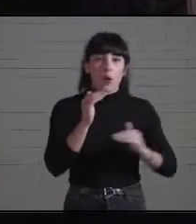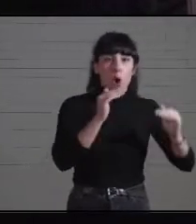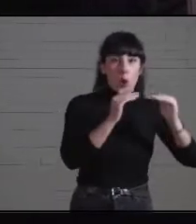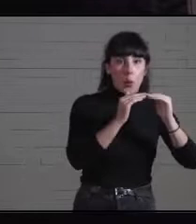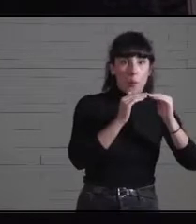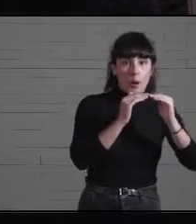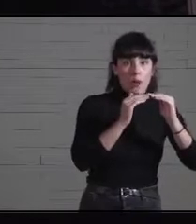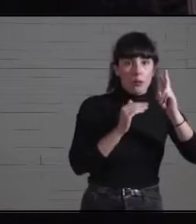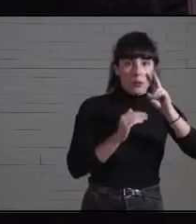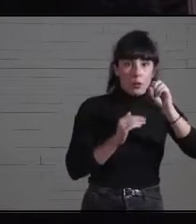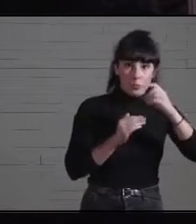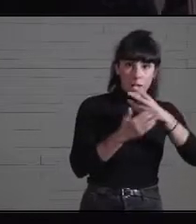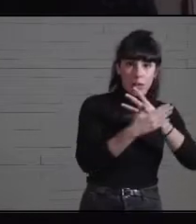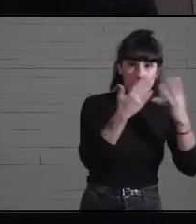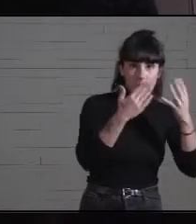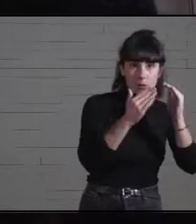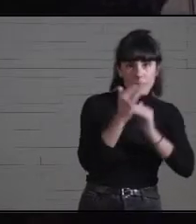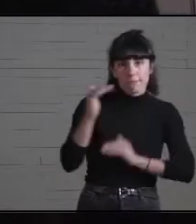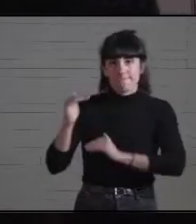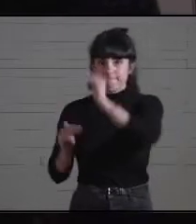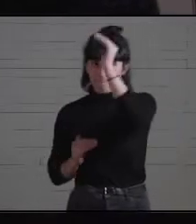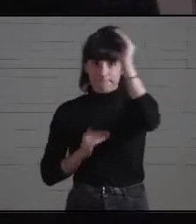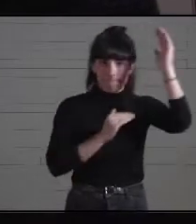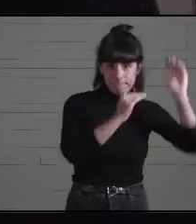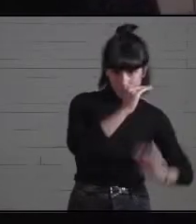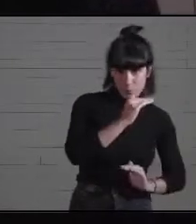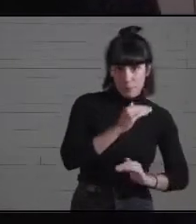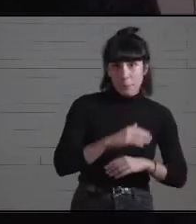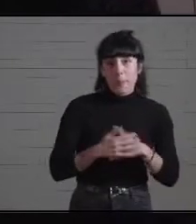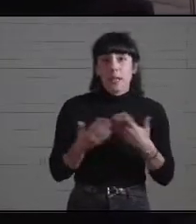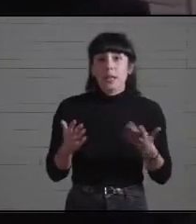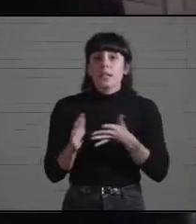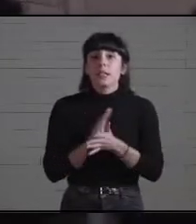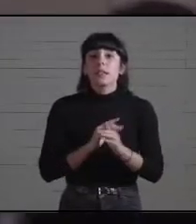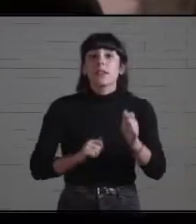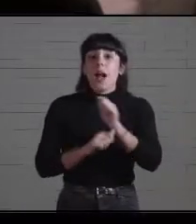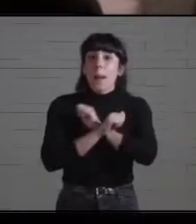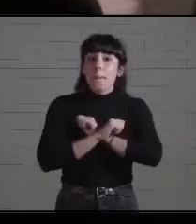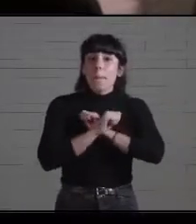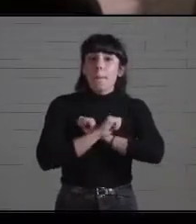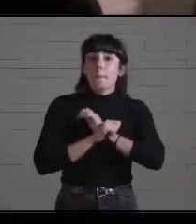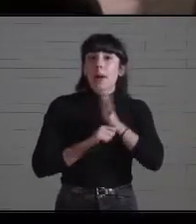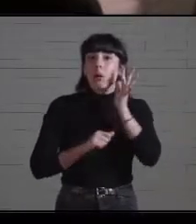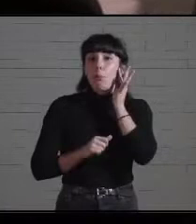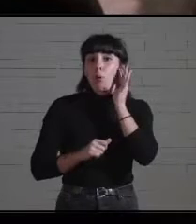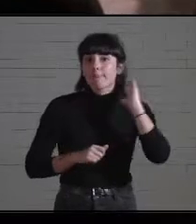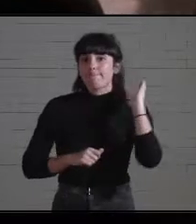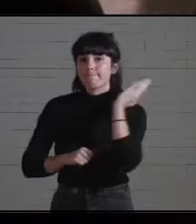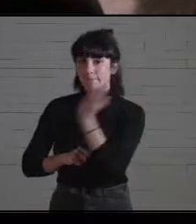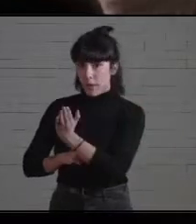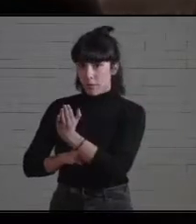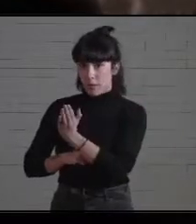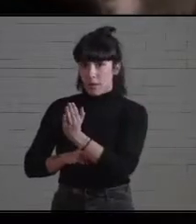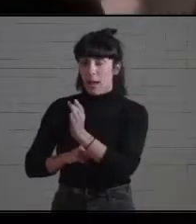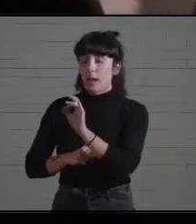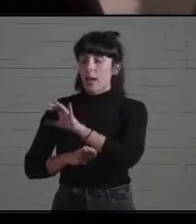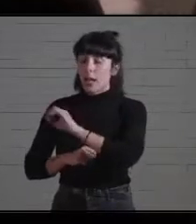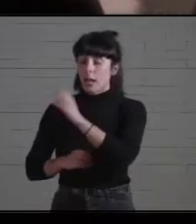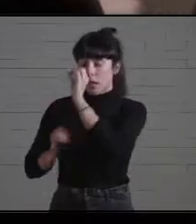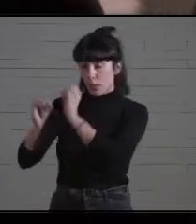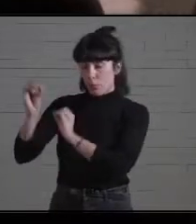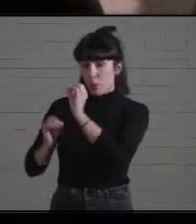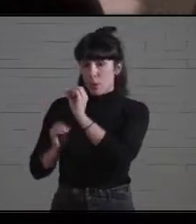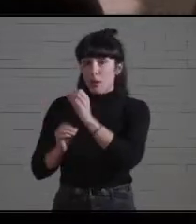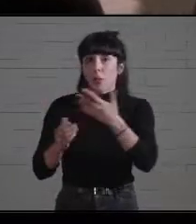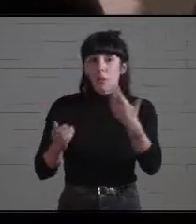2019. El paro, está claro que aquí lo vemos, afecta mucho más a las mujeres, un 15% frente a